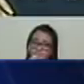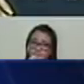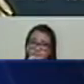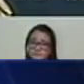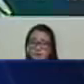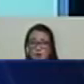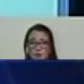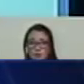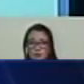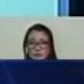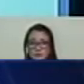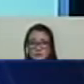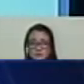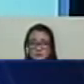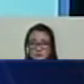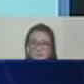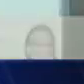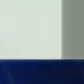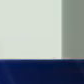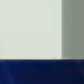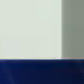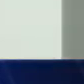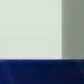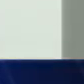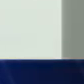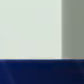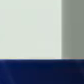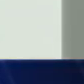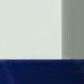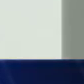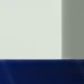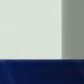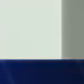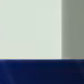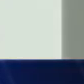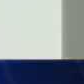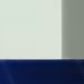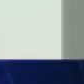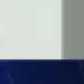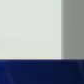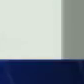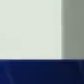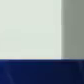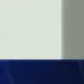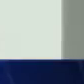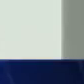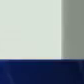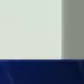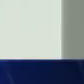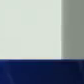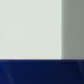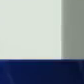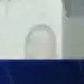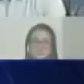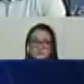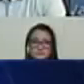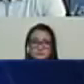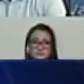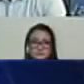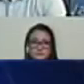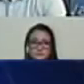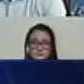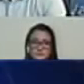En 18 años de revolución bolivariana, 25 eventos electorales, como podemos ver en esta lámina que está